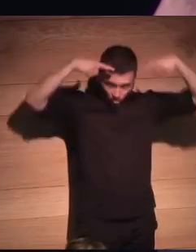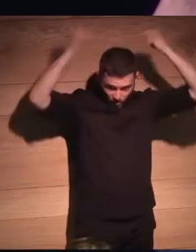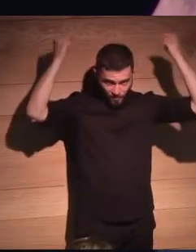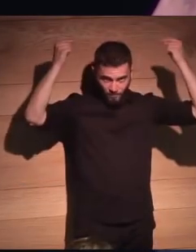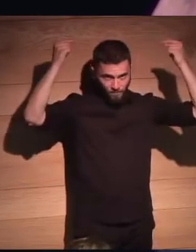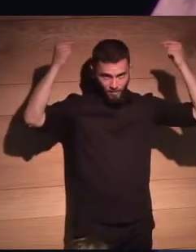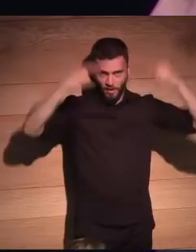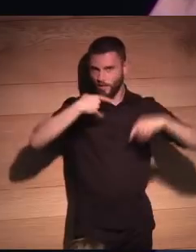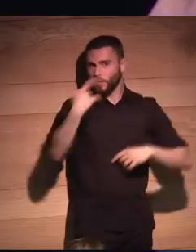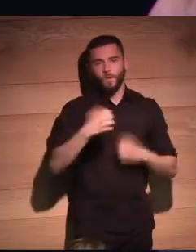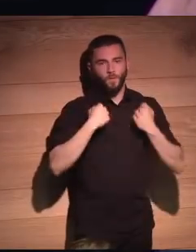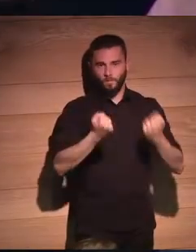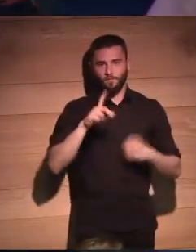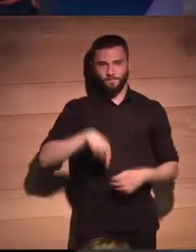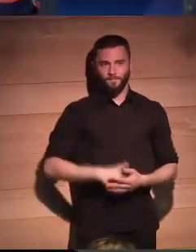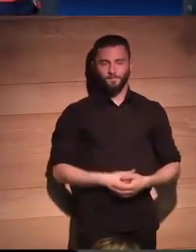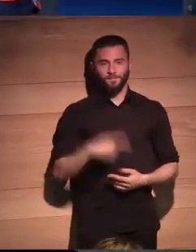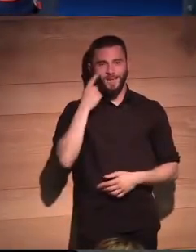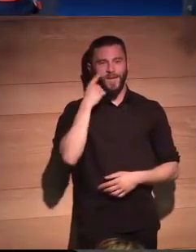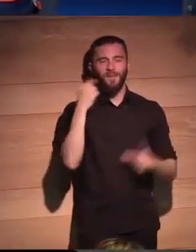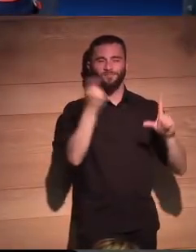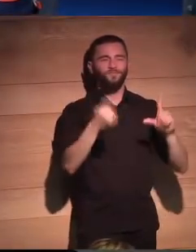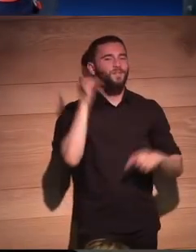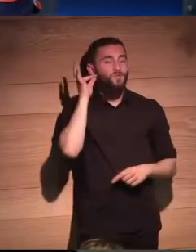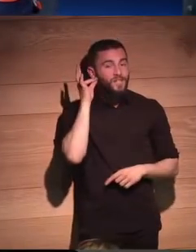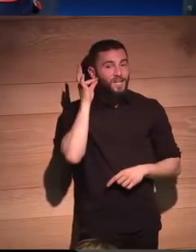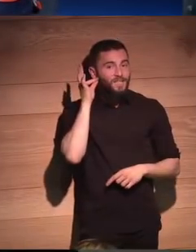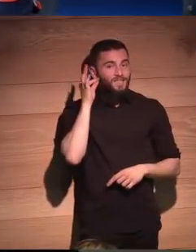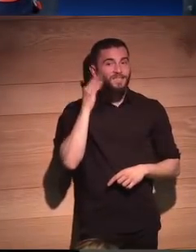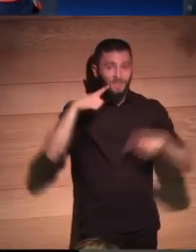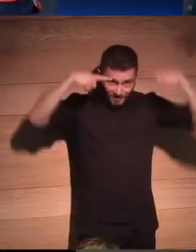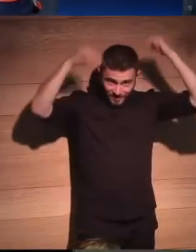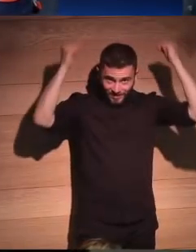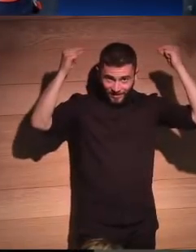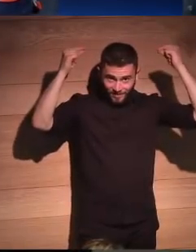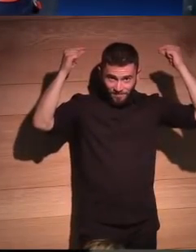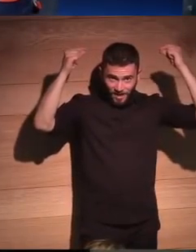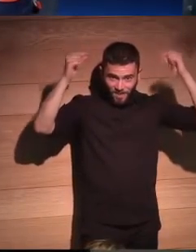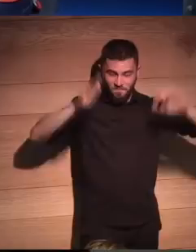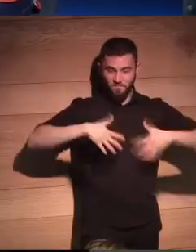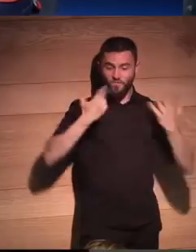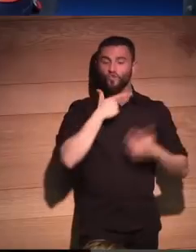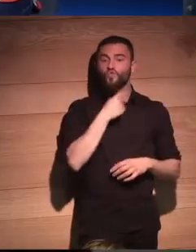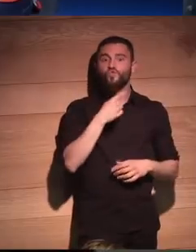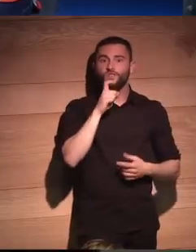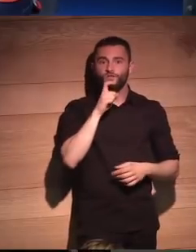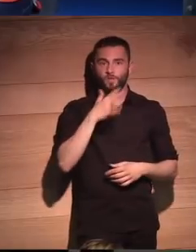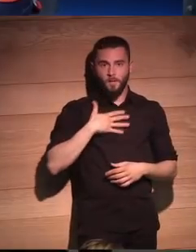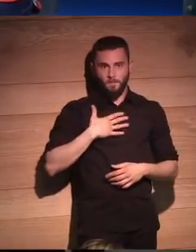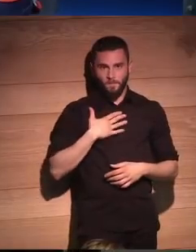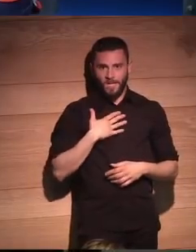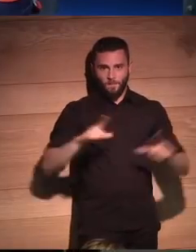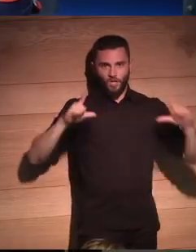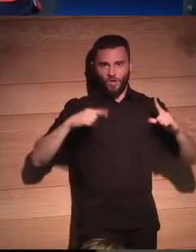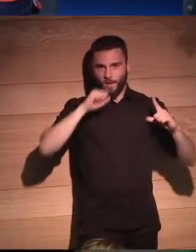a primera vista, ¿no? A ver, nuestra dibujanta, ¿flechazo? Pues no te sabría decir, la verdad, no es mi personaje